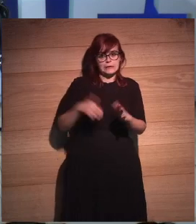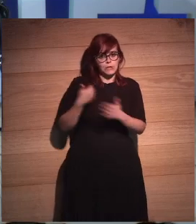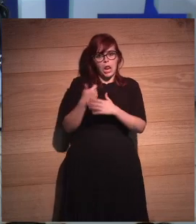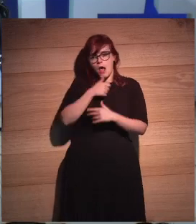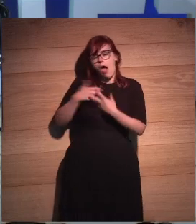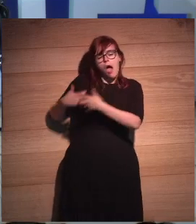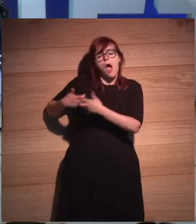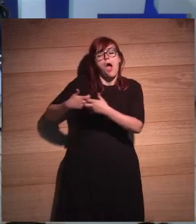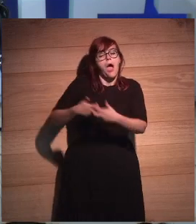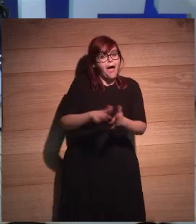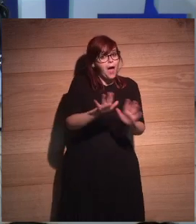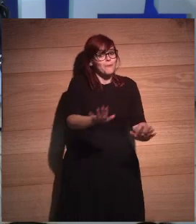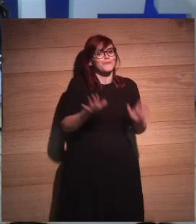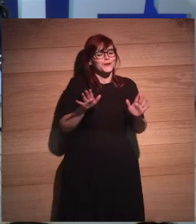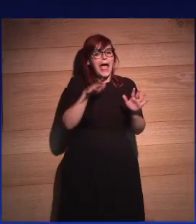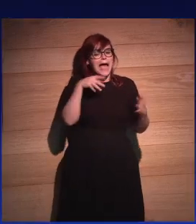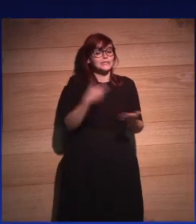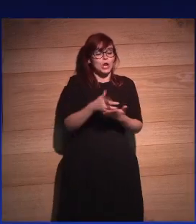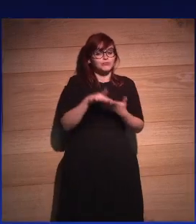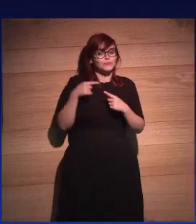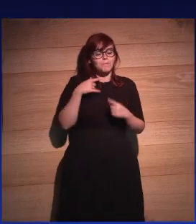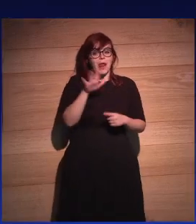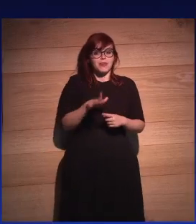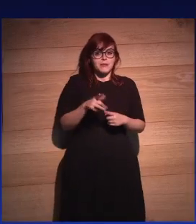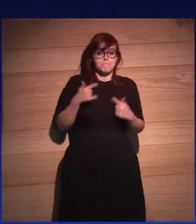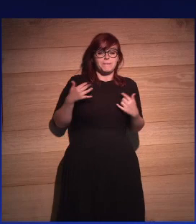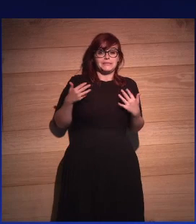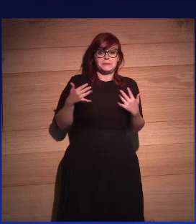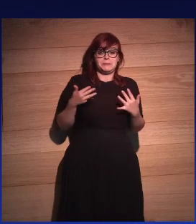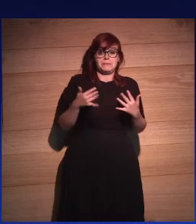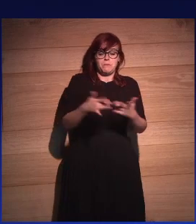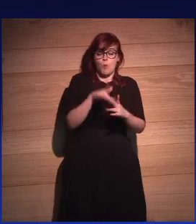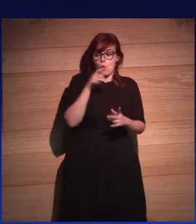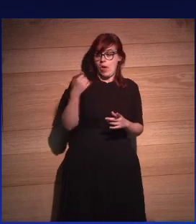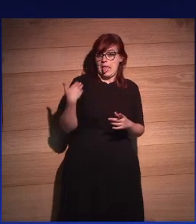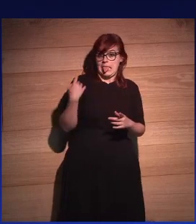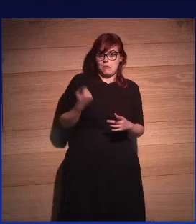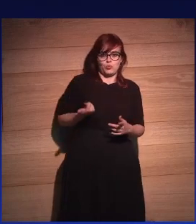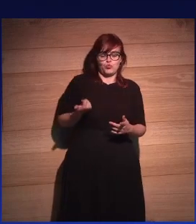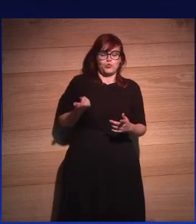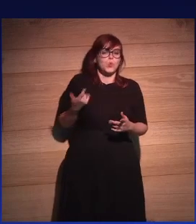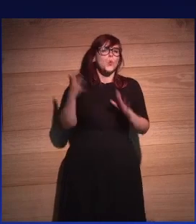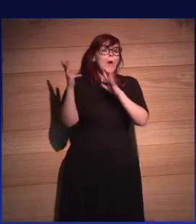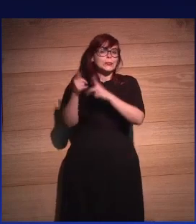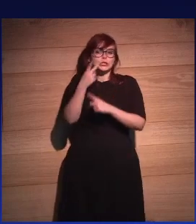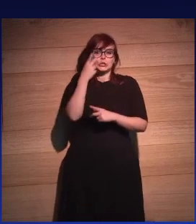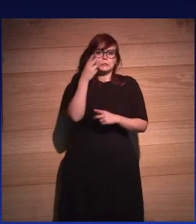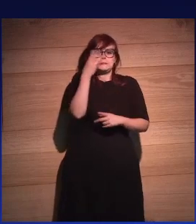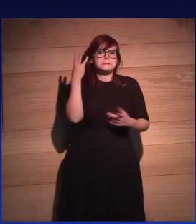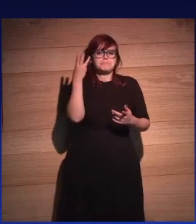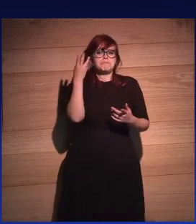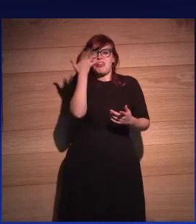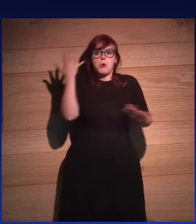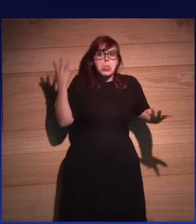aquí, ¿vale? ¿Cuál es el problema? Que nos vemos todos un poco acuciados porque los últimos pocos años, no sabría cuantificaros, 2, 3, 5,